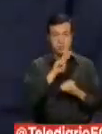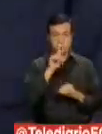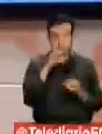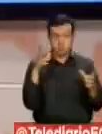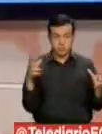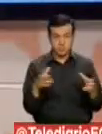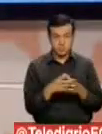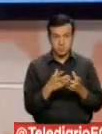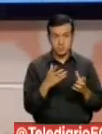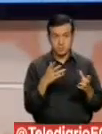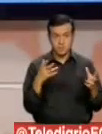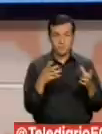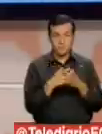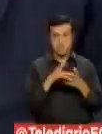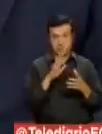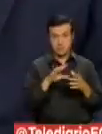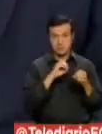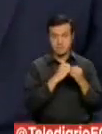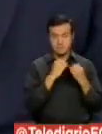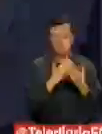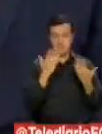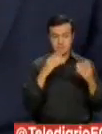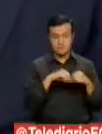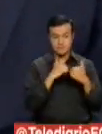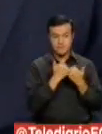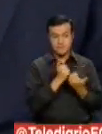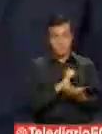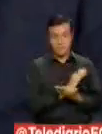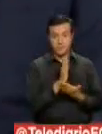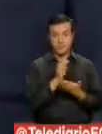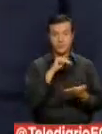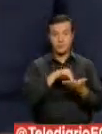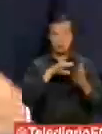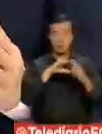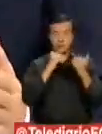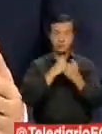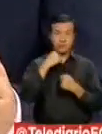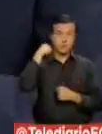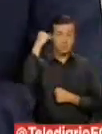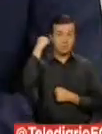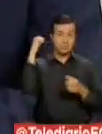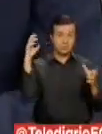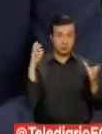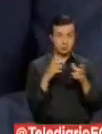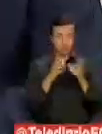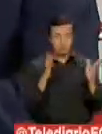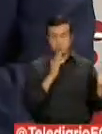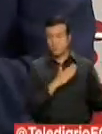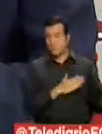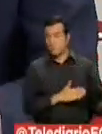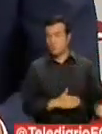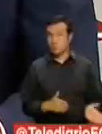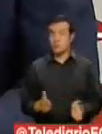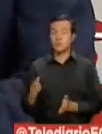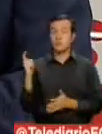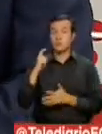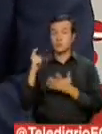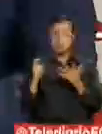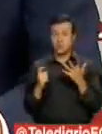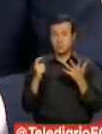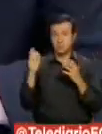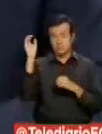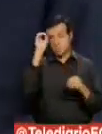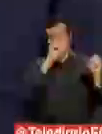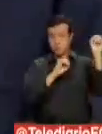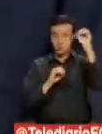bloque de su partido en la Asamblea Nacional y miembro de la Comisión de Derechos Colectivos, que precisamente debe tratar el